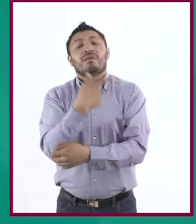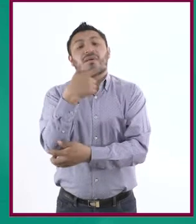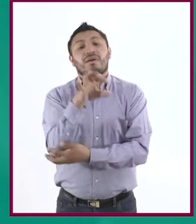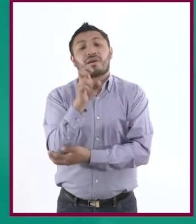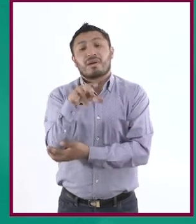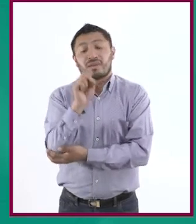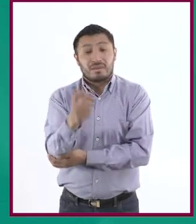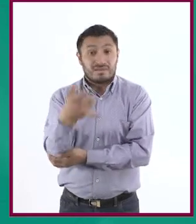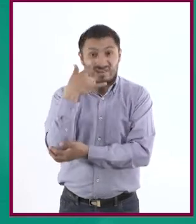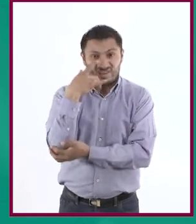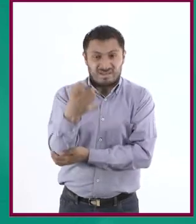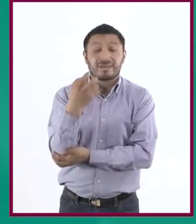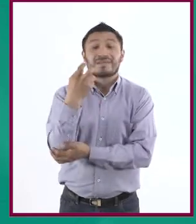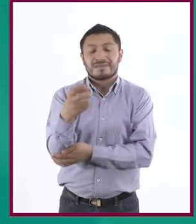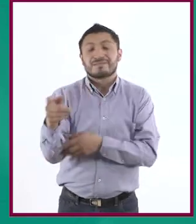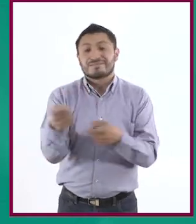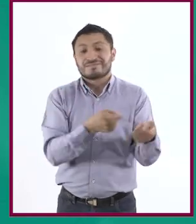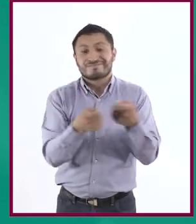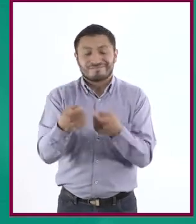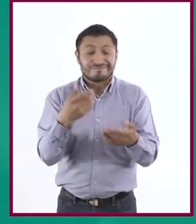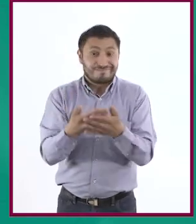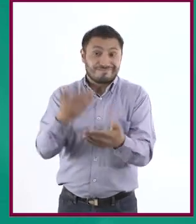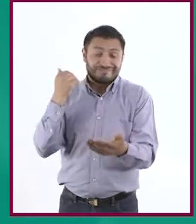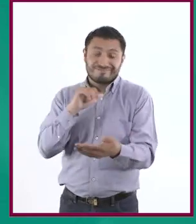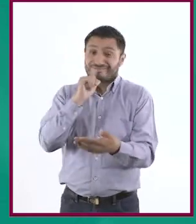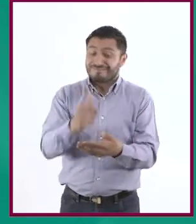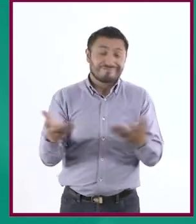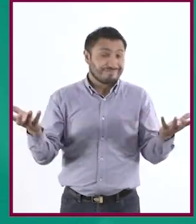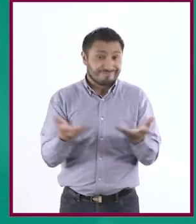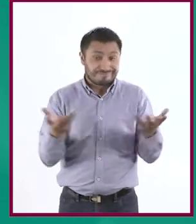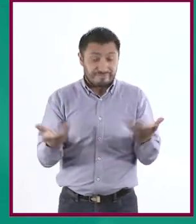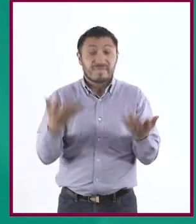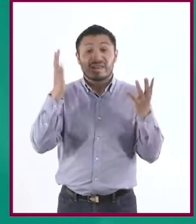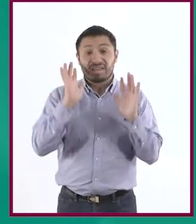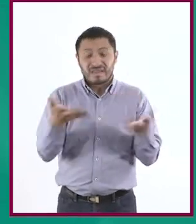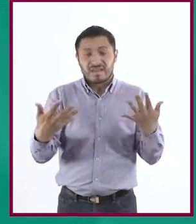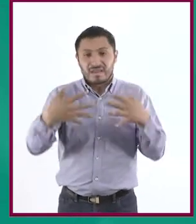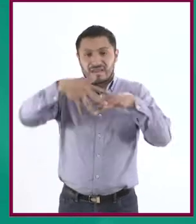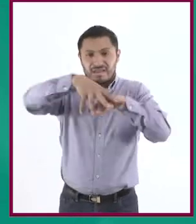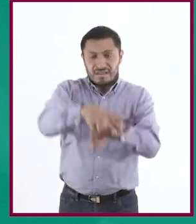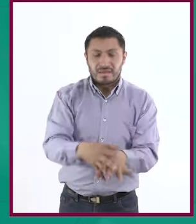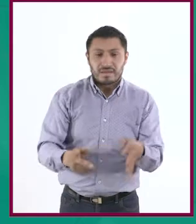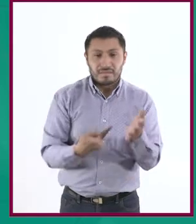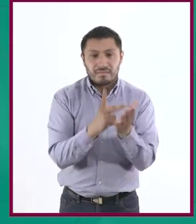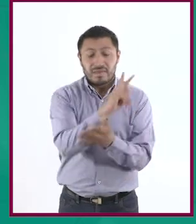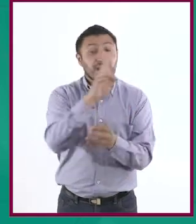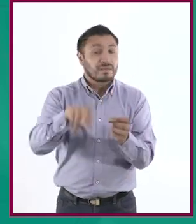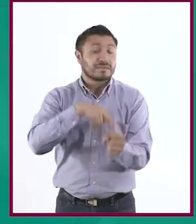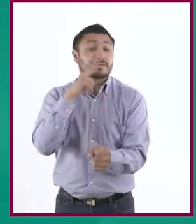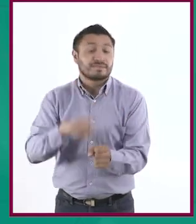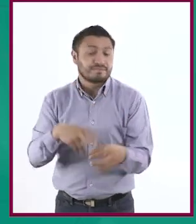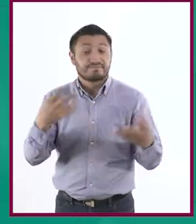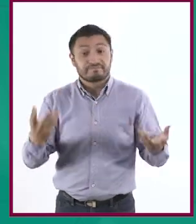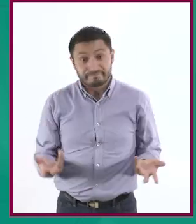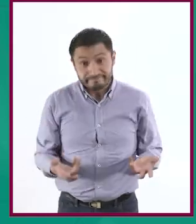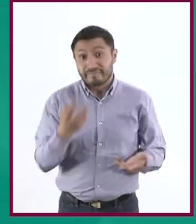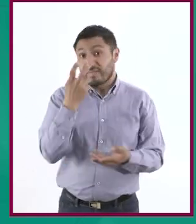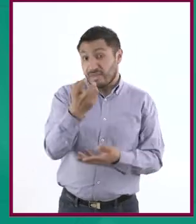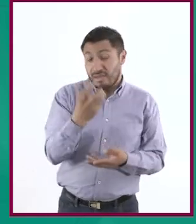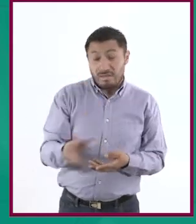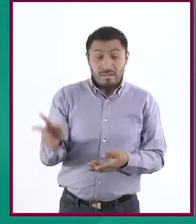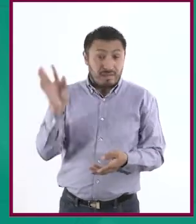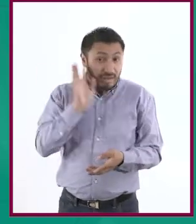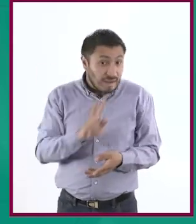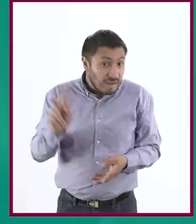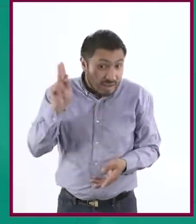genes extraños manipulados como nunca se había hecho, ya cruzándose con plantas que no lo son. Y eso considerando